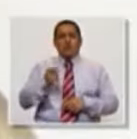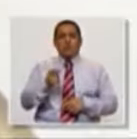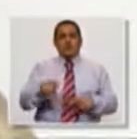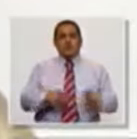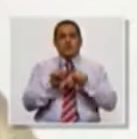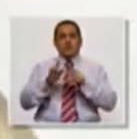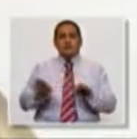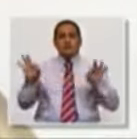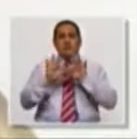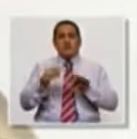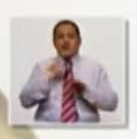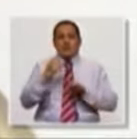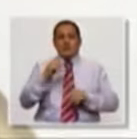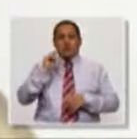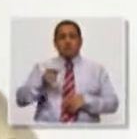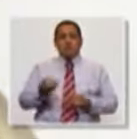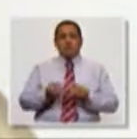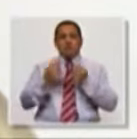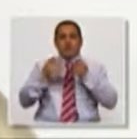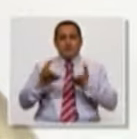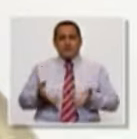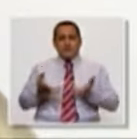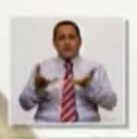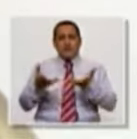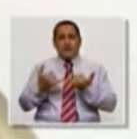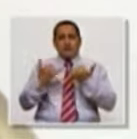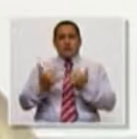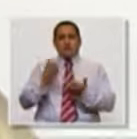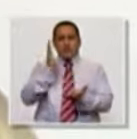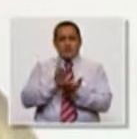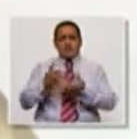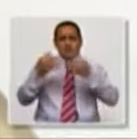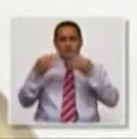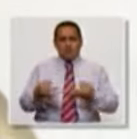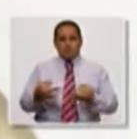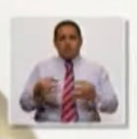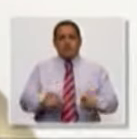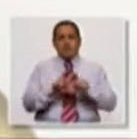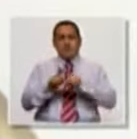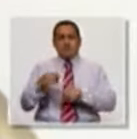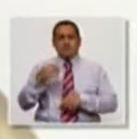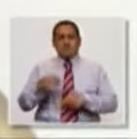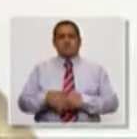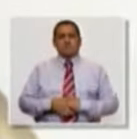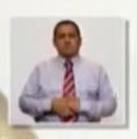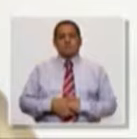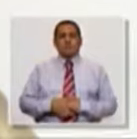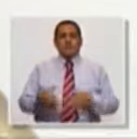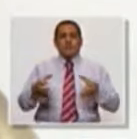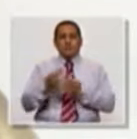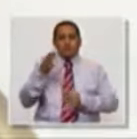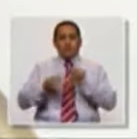ideal es que sea el juez de primera instancia, porque este será una sentencia oportuna, efectiva, eficaz, ¿no? Un